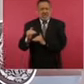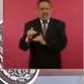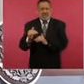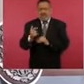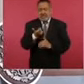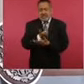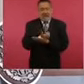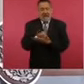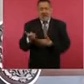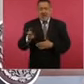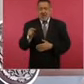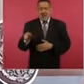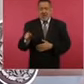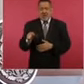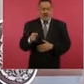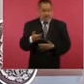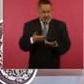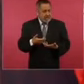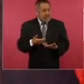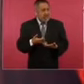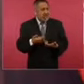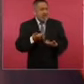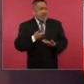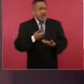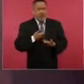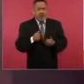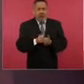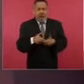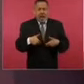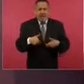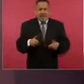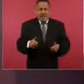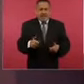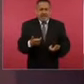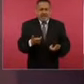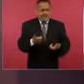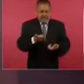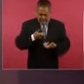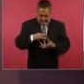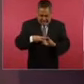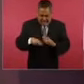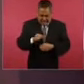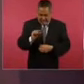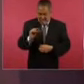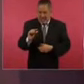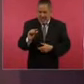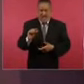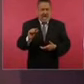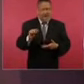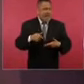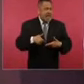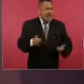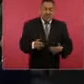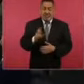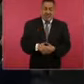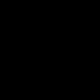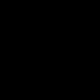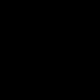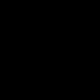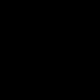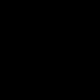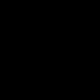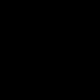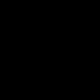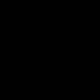salarios de hambre, de miseria, 36 años.